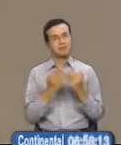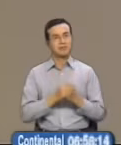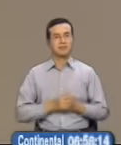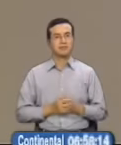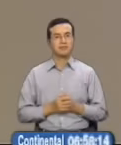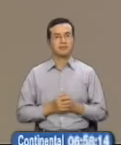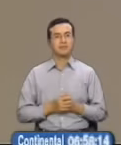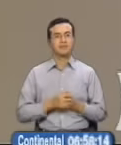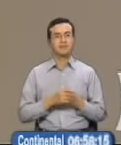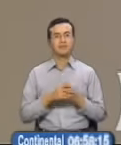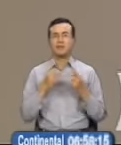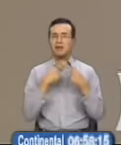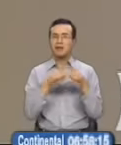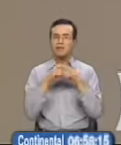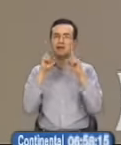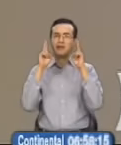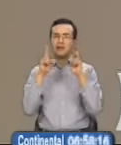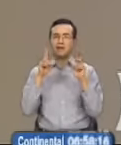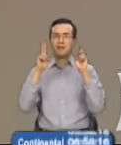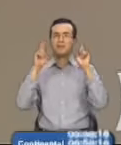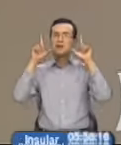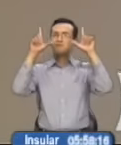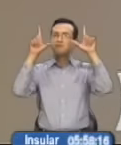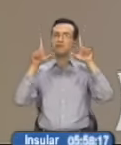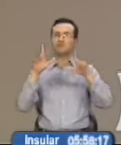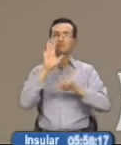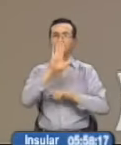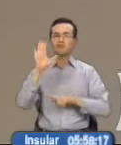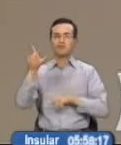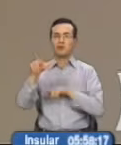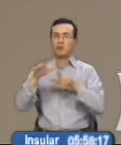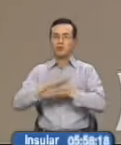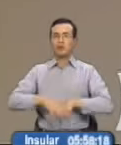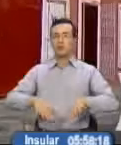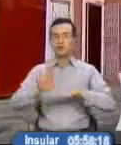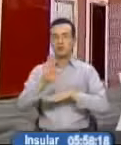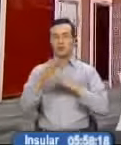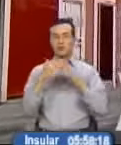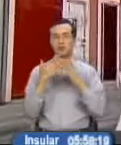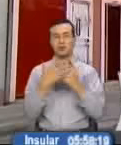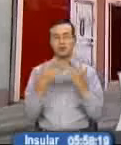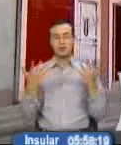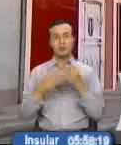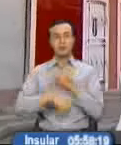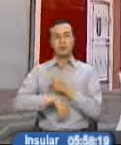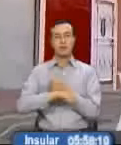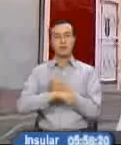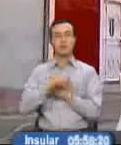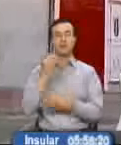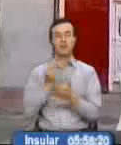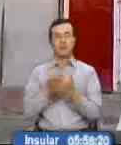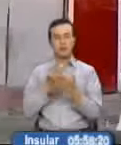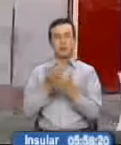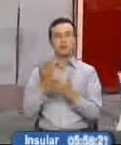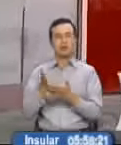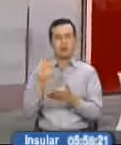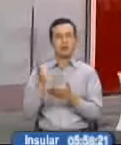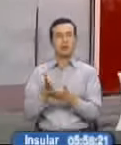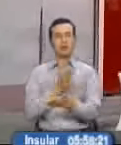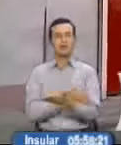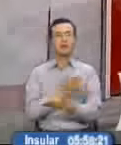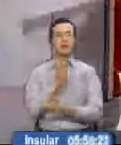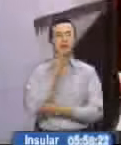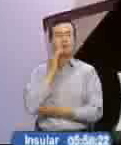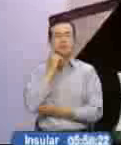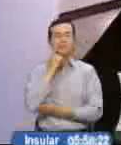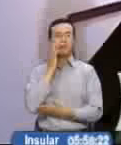Los recortes, cuadros y demás recuerdos están instalados en varios lugares del domicilio que el futbolista le compró hace varios meses a